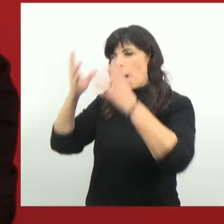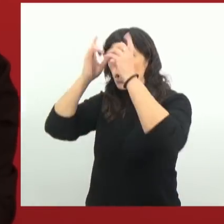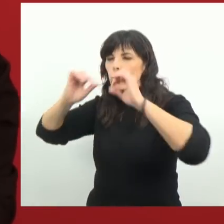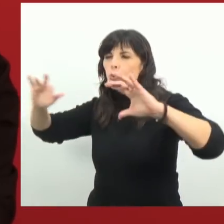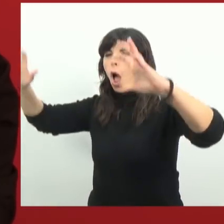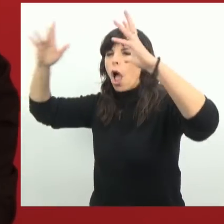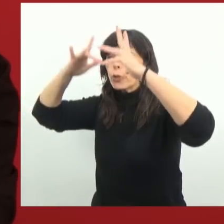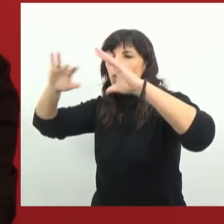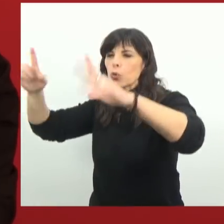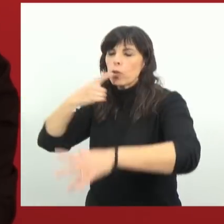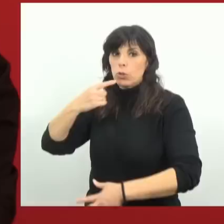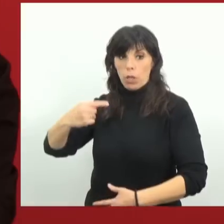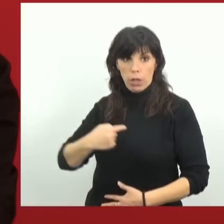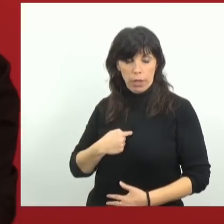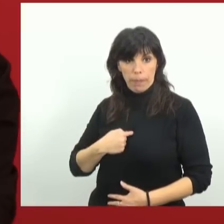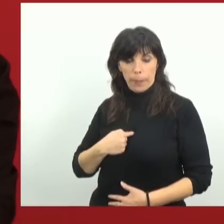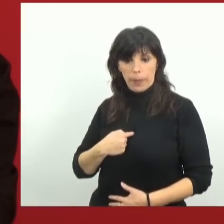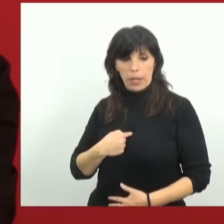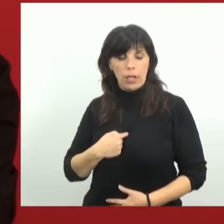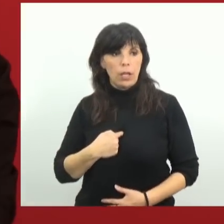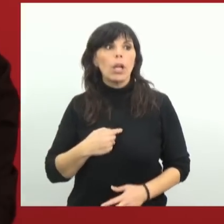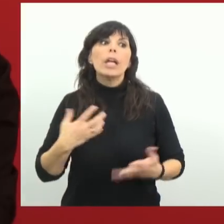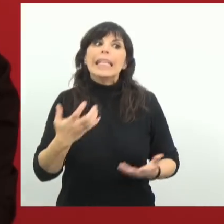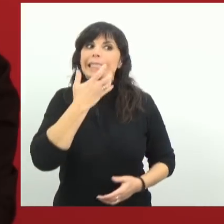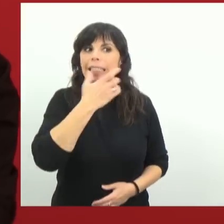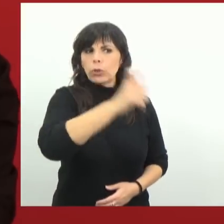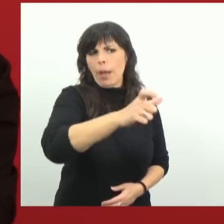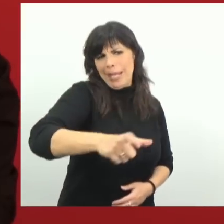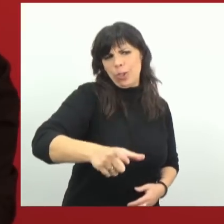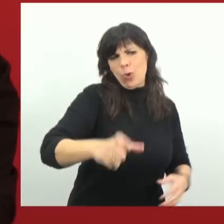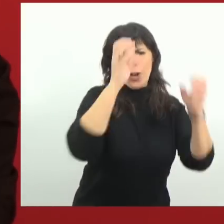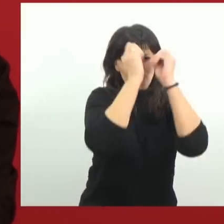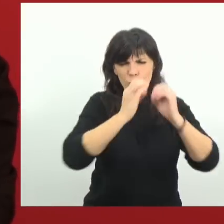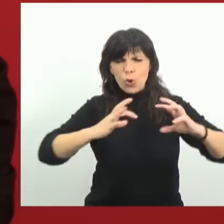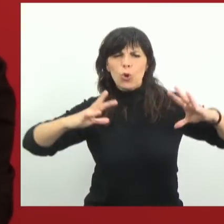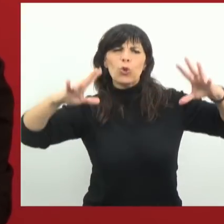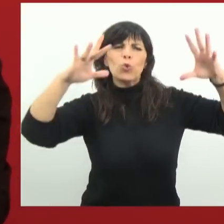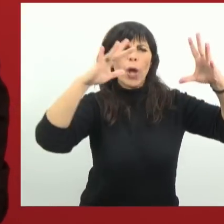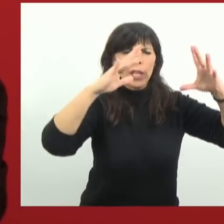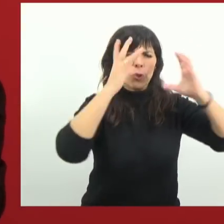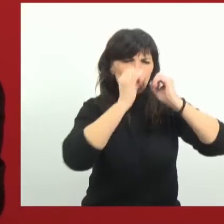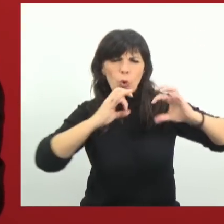El que habla mucho de sueños, obsérvalo, casi nunca tiene una palabra.